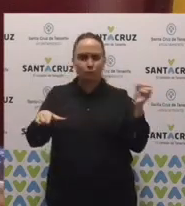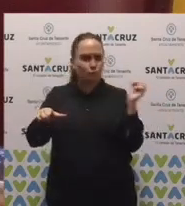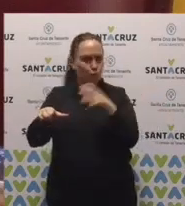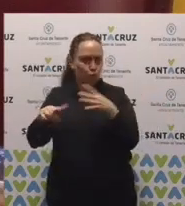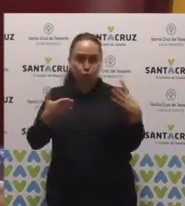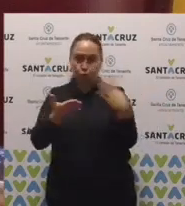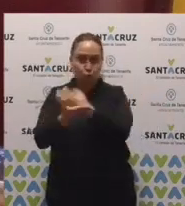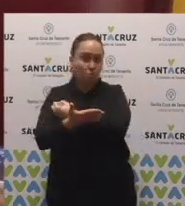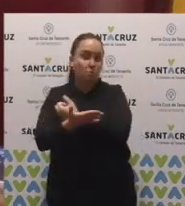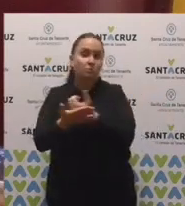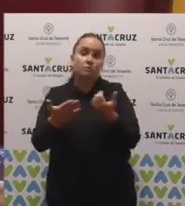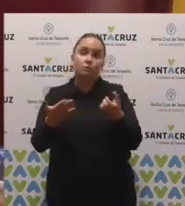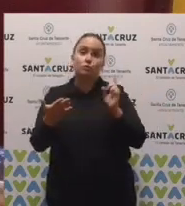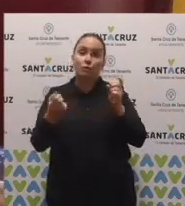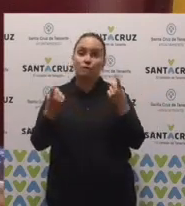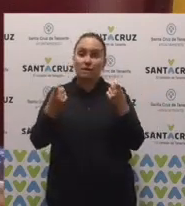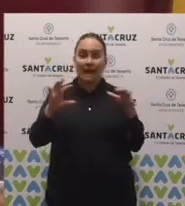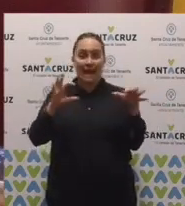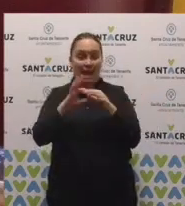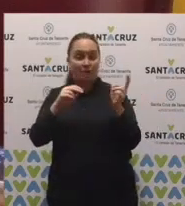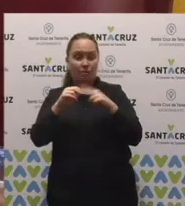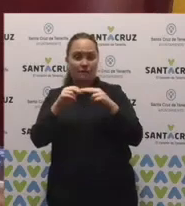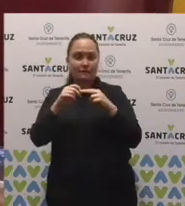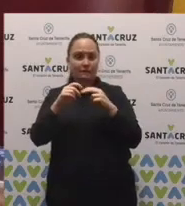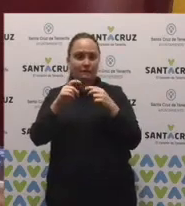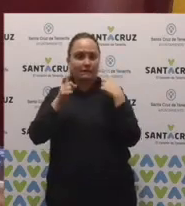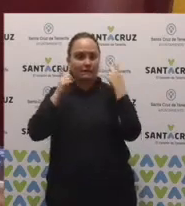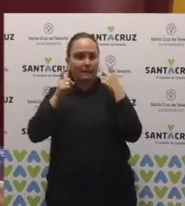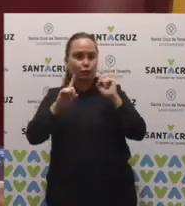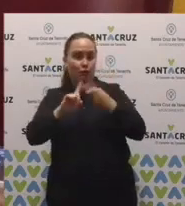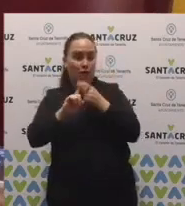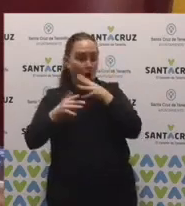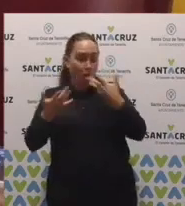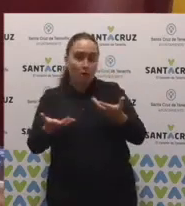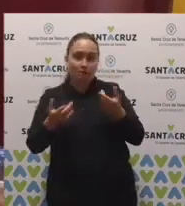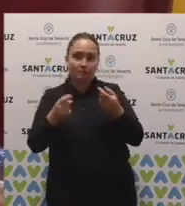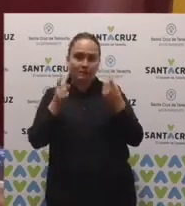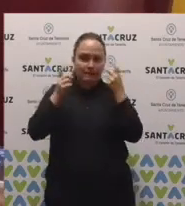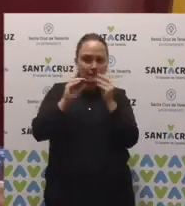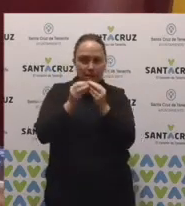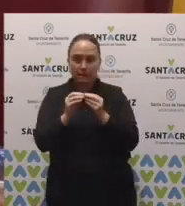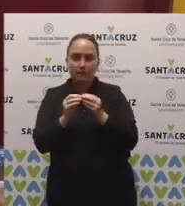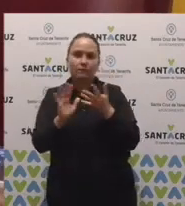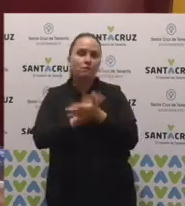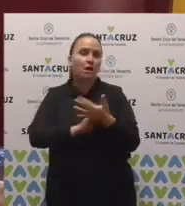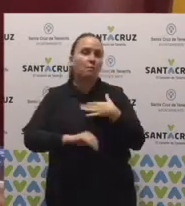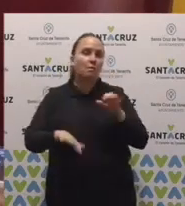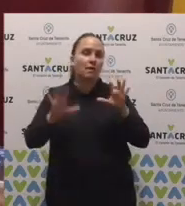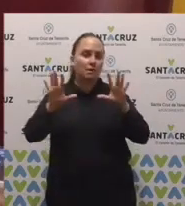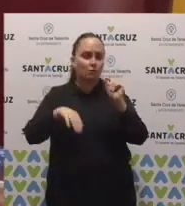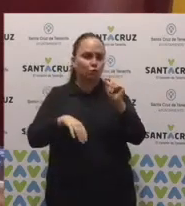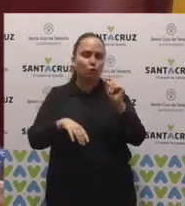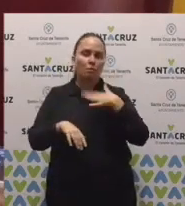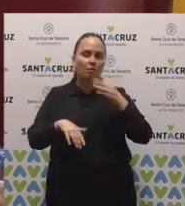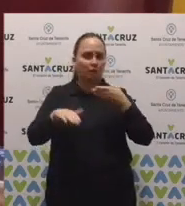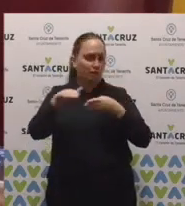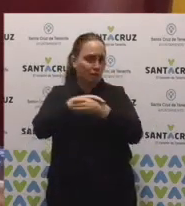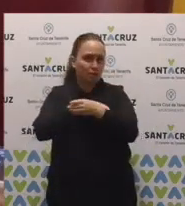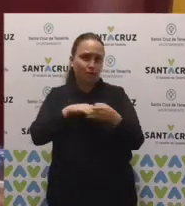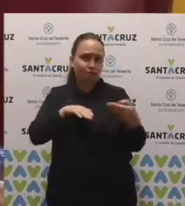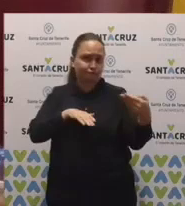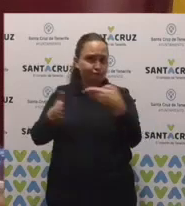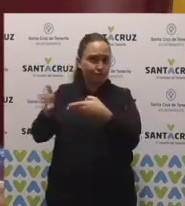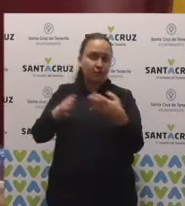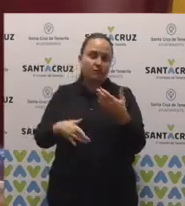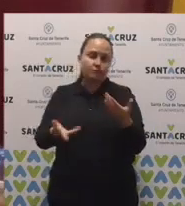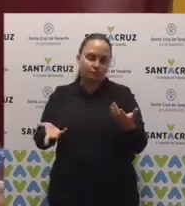cuestión de restablecer el enlace que están intentándolo ahora en este momento es decir dentro de 10 minutos seguramente se podrá acceder de nuevo pero yo